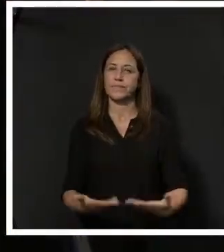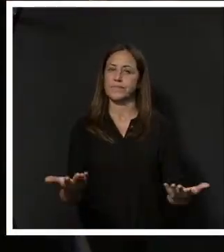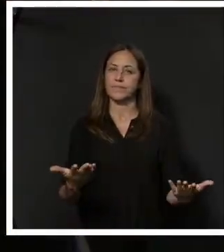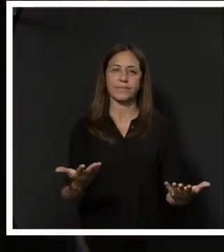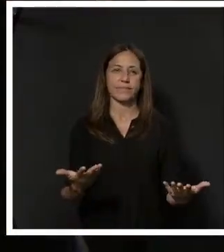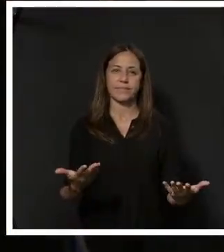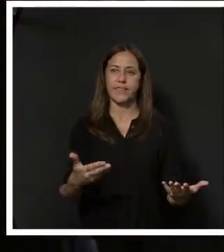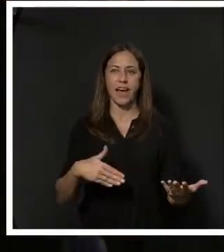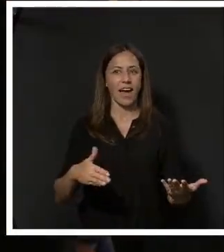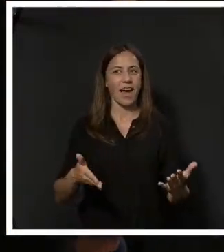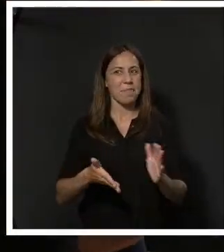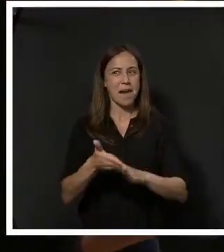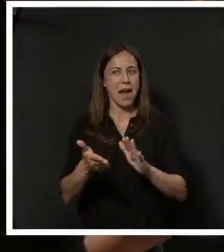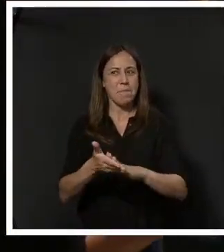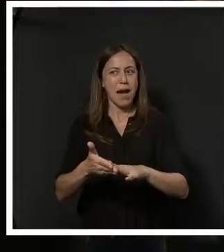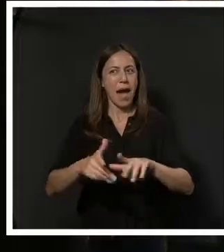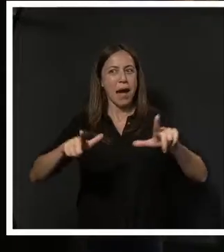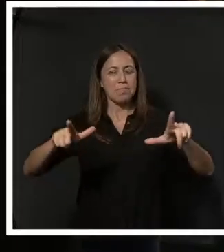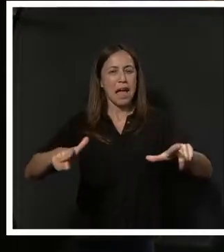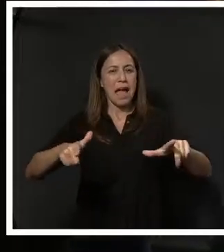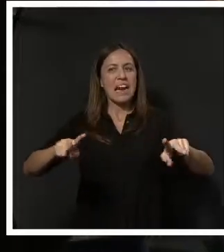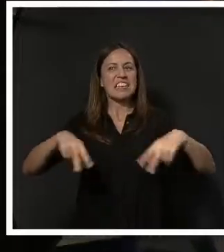en Madrid